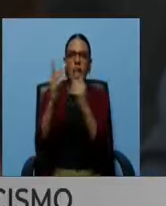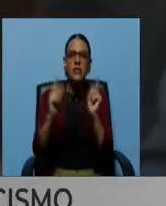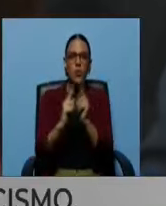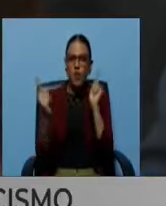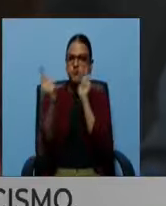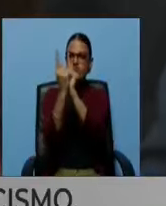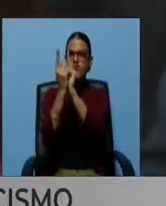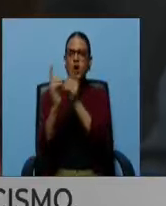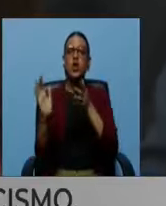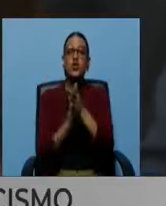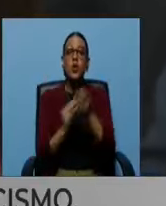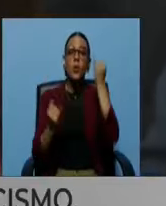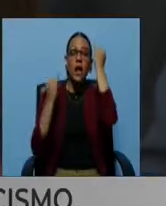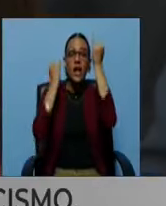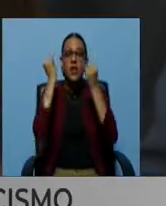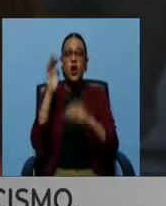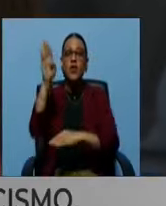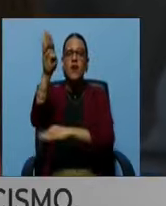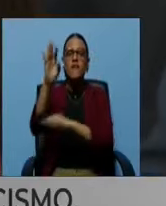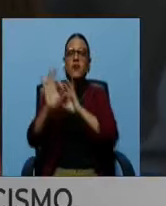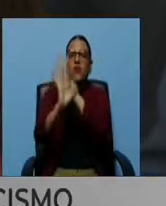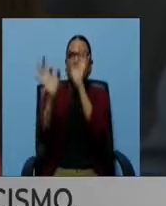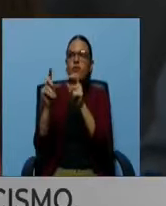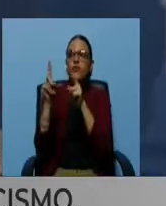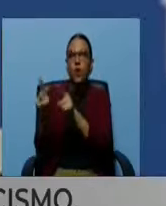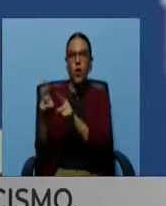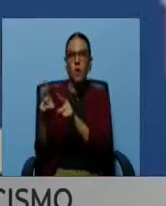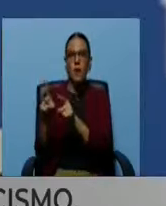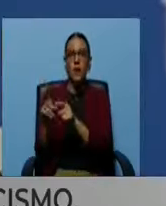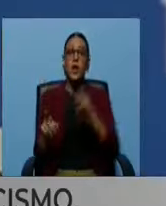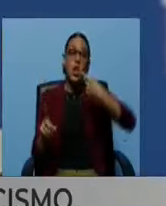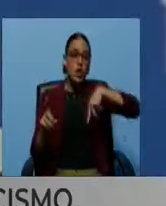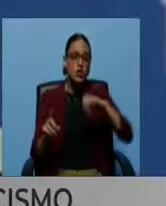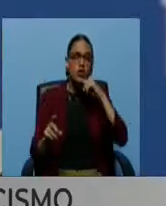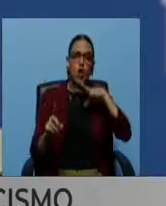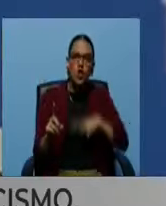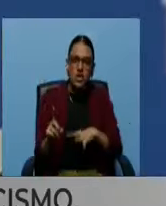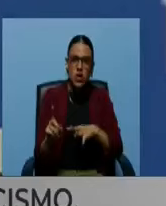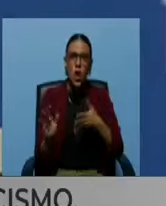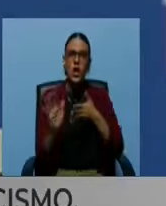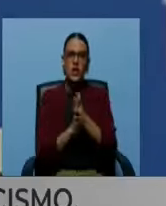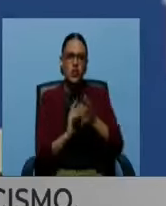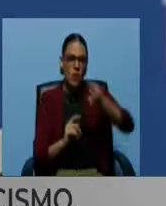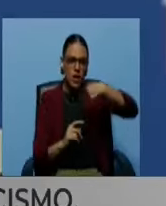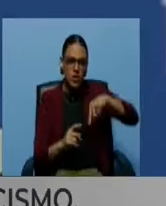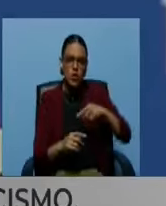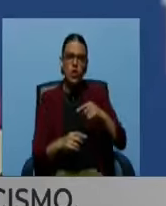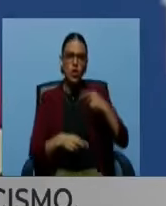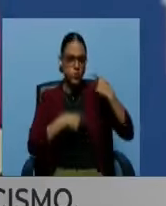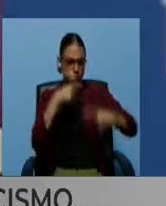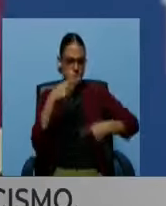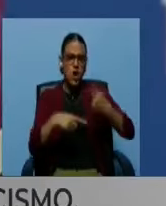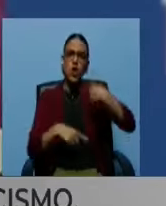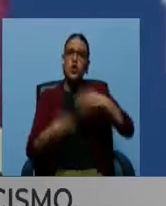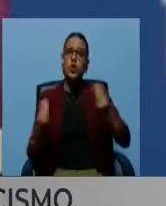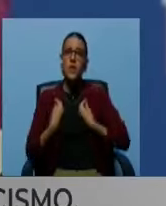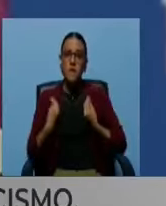lo que es el fascismo. En nuestra historia republicana vivimos, aquí